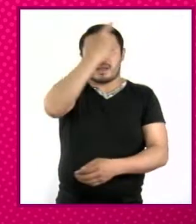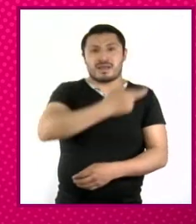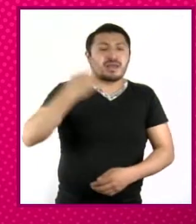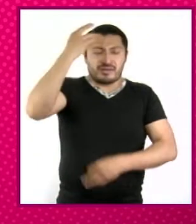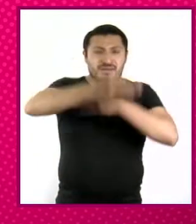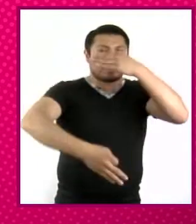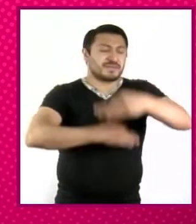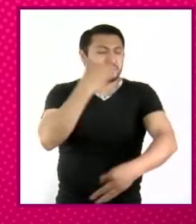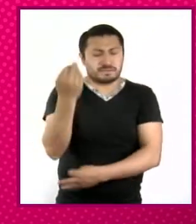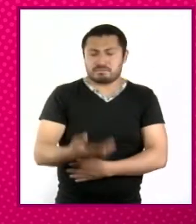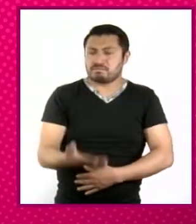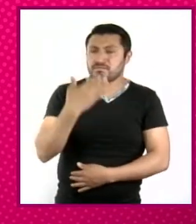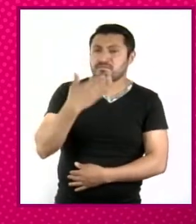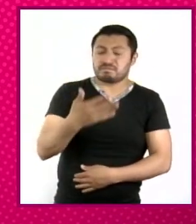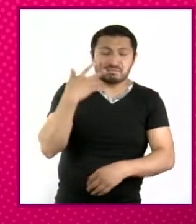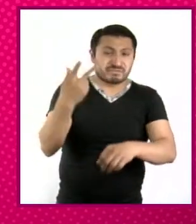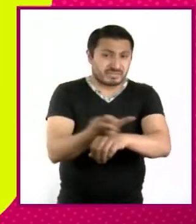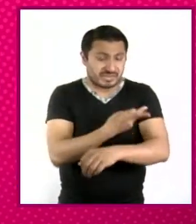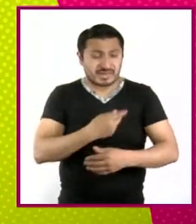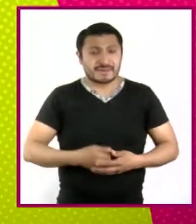todo esto está ocurriendo.